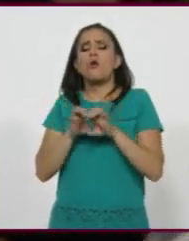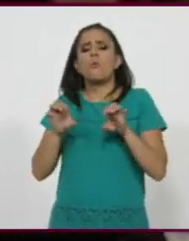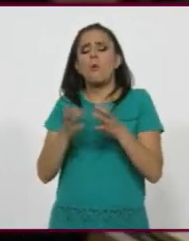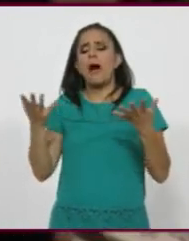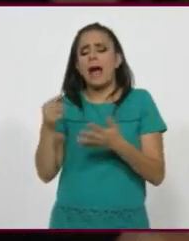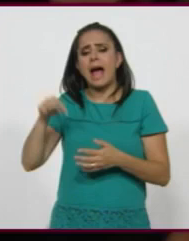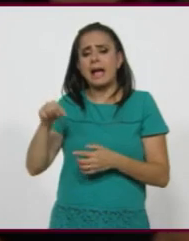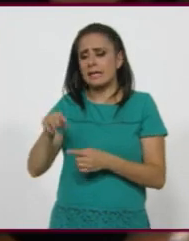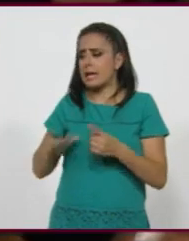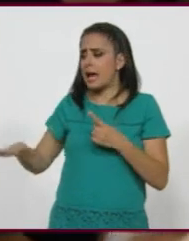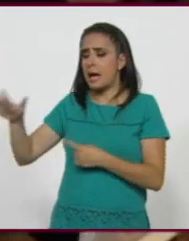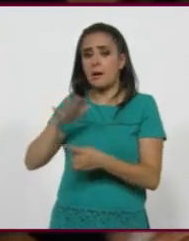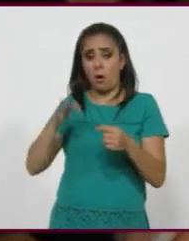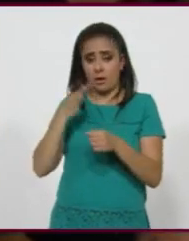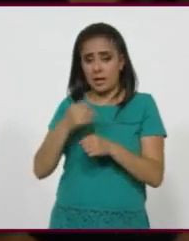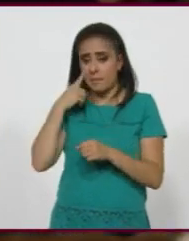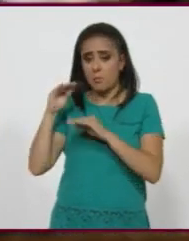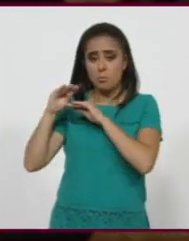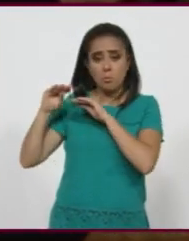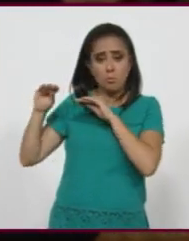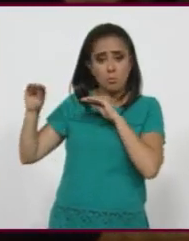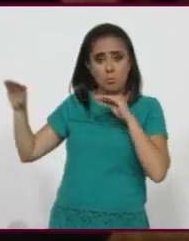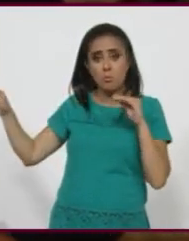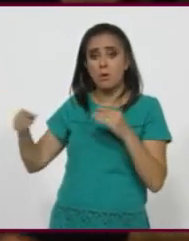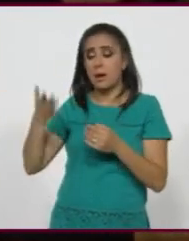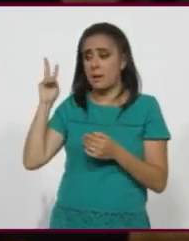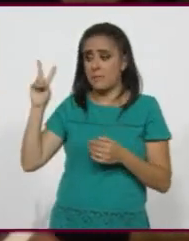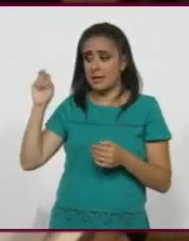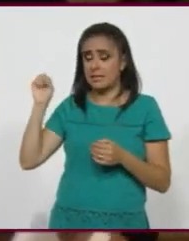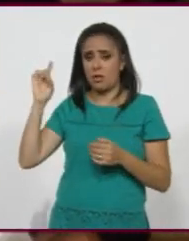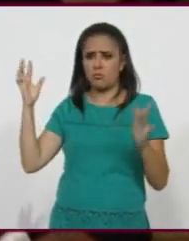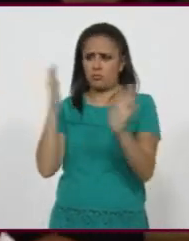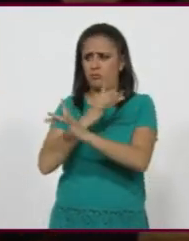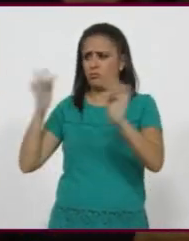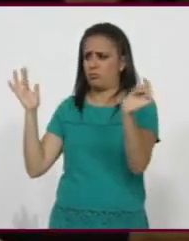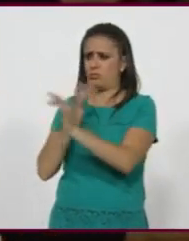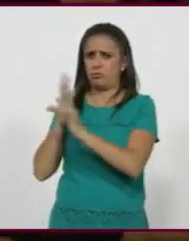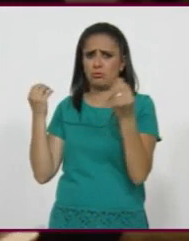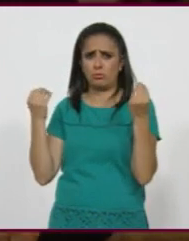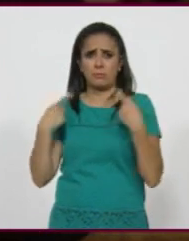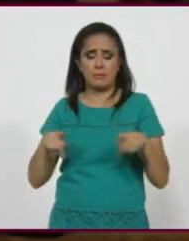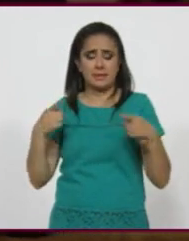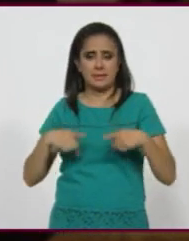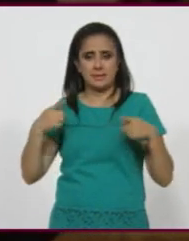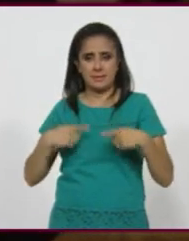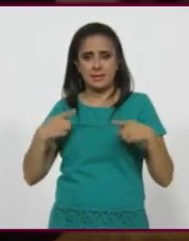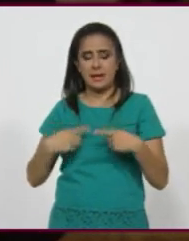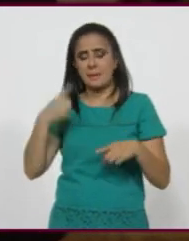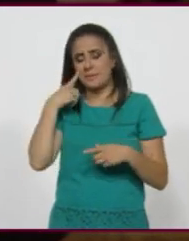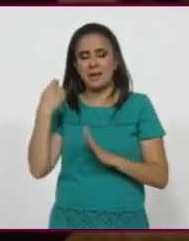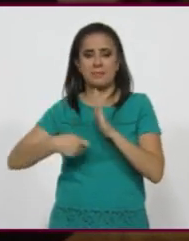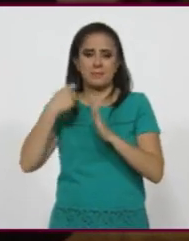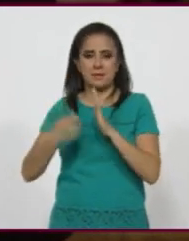aquí, porque esto que se ve vacío fue totalmente lo contrario en viernes, sábado y un tanto en domingo. Así que en el siguiente